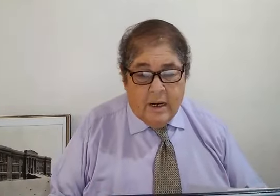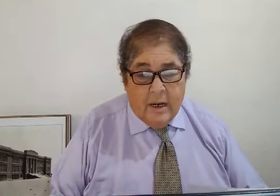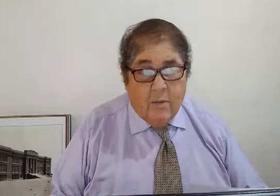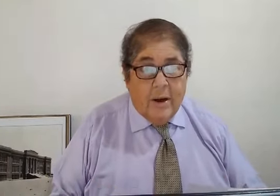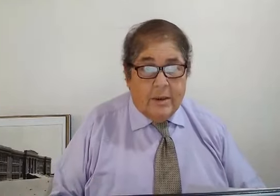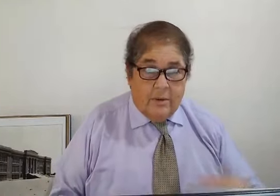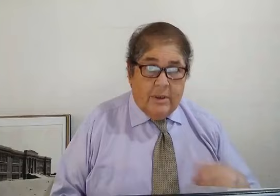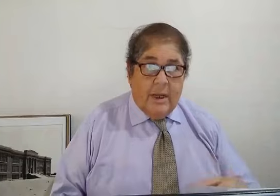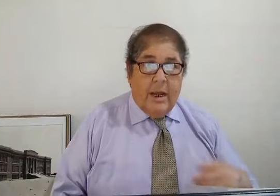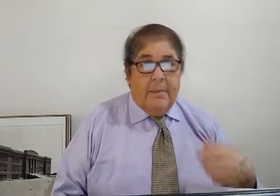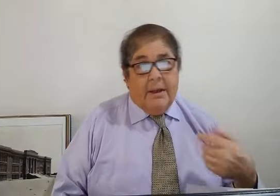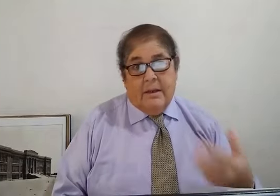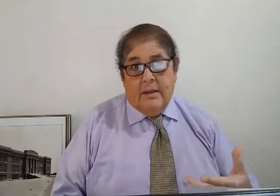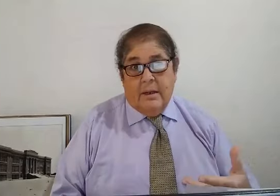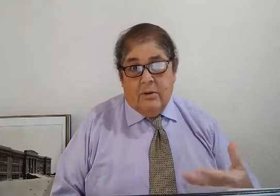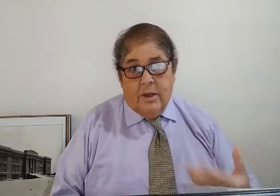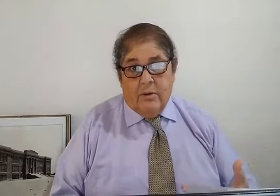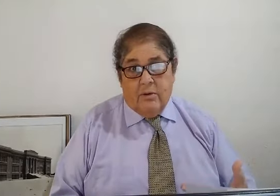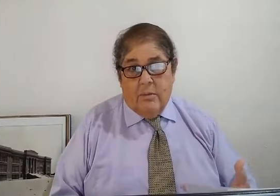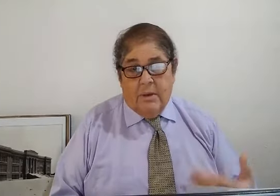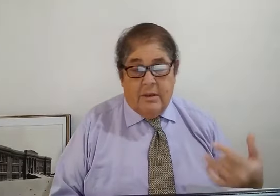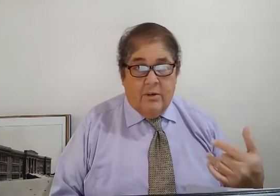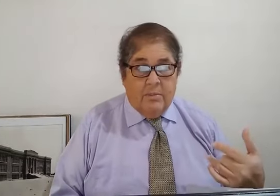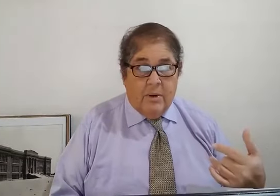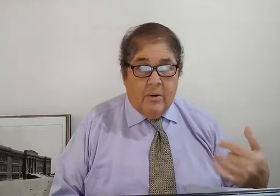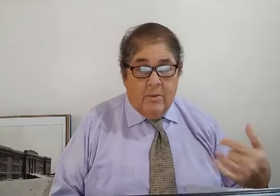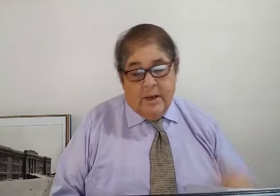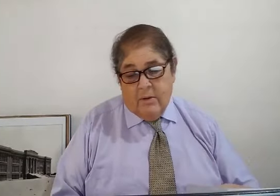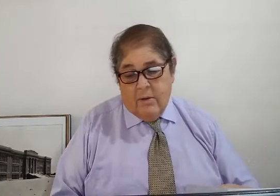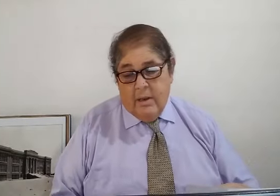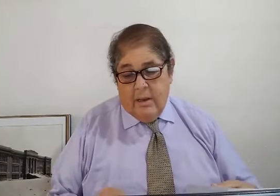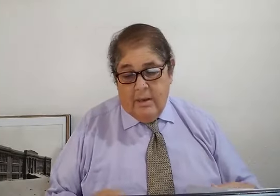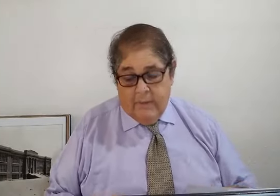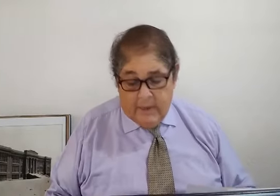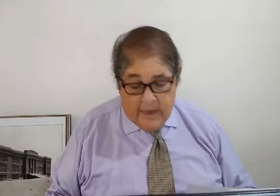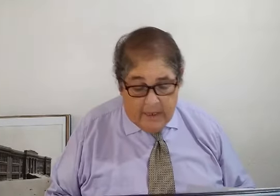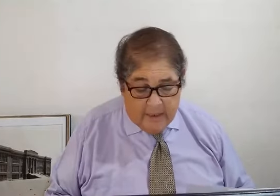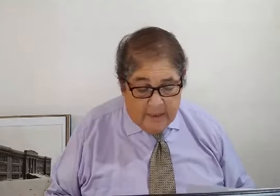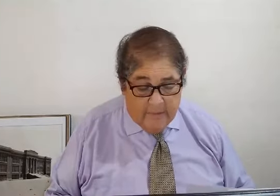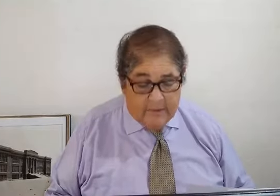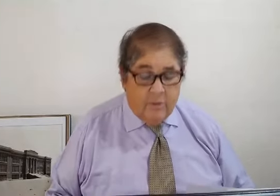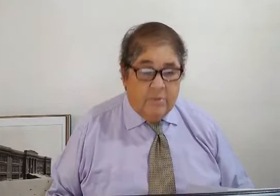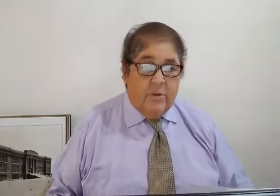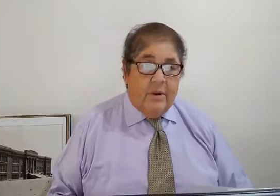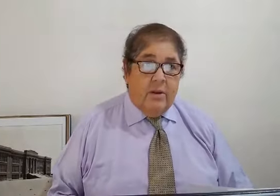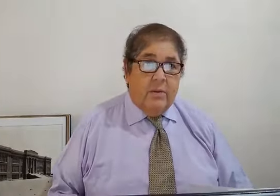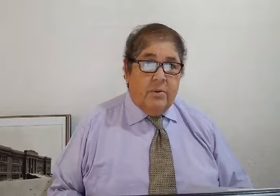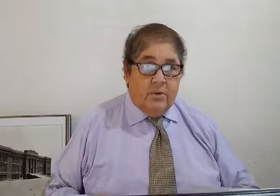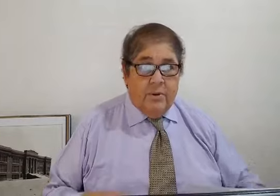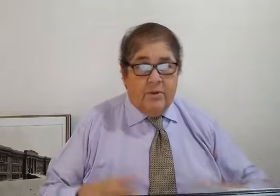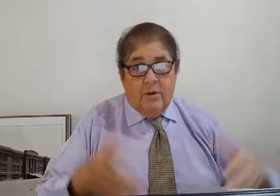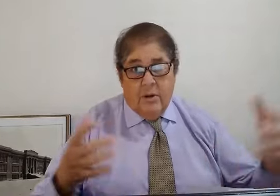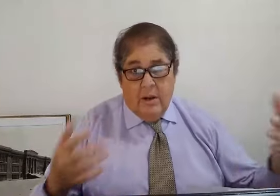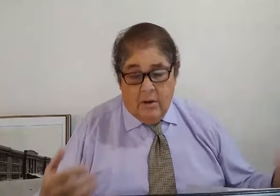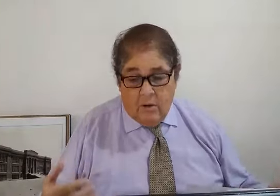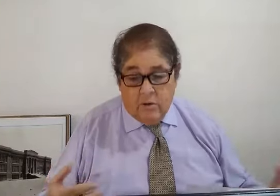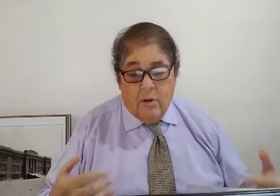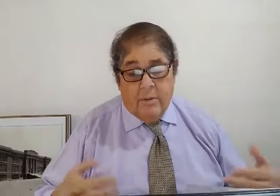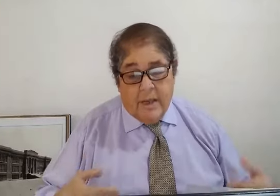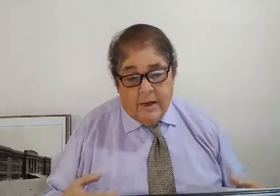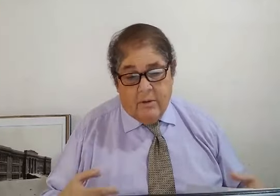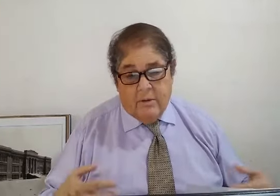gobiernos de la 4T a partir de los hierros cometidos por el gobierno federal que encabeza López Obrador y por supuesto